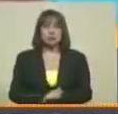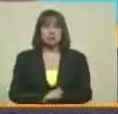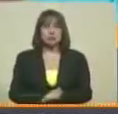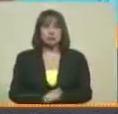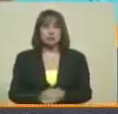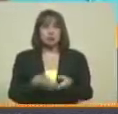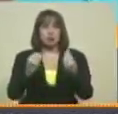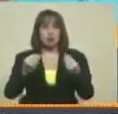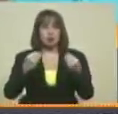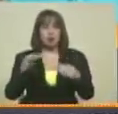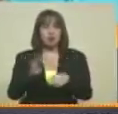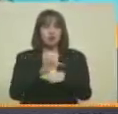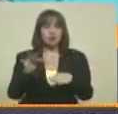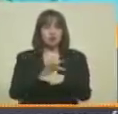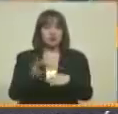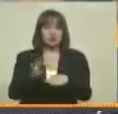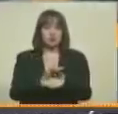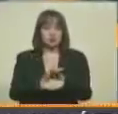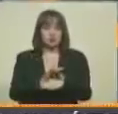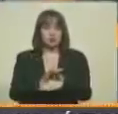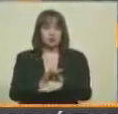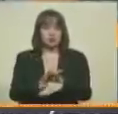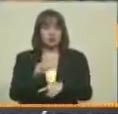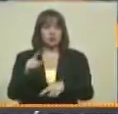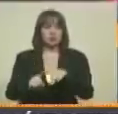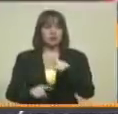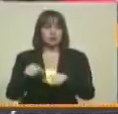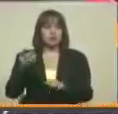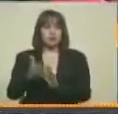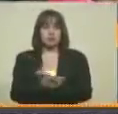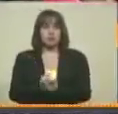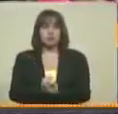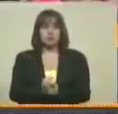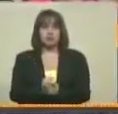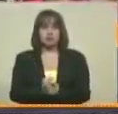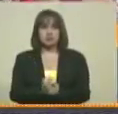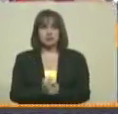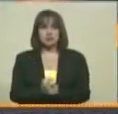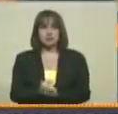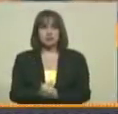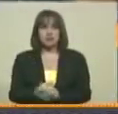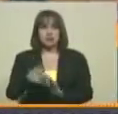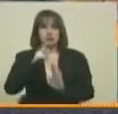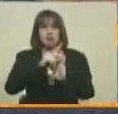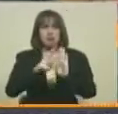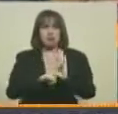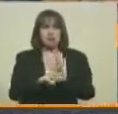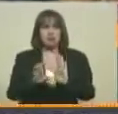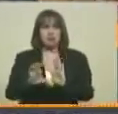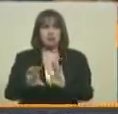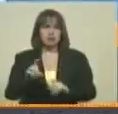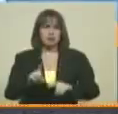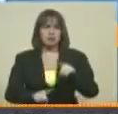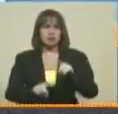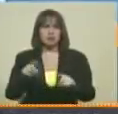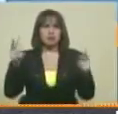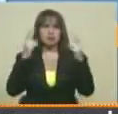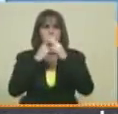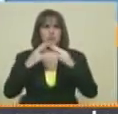función del desarrollo integral del país, del Plan de la Patria 2025. Yo me